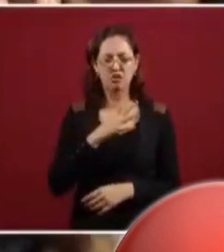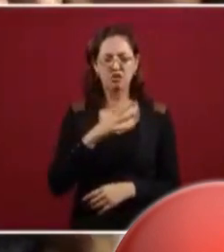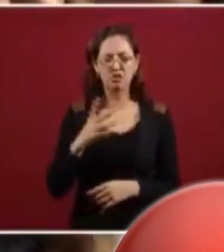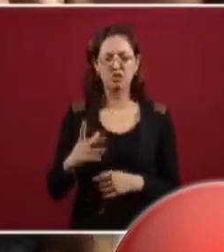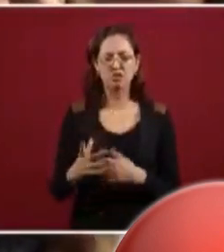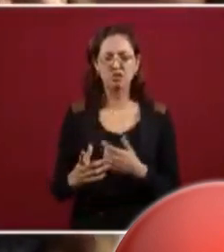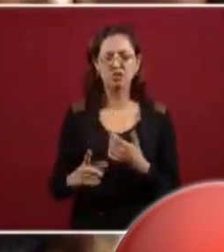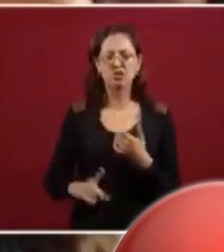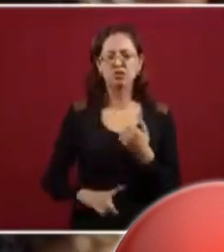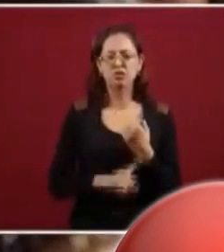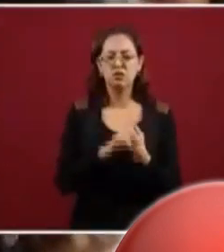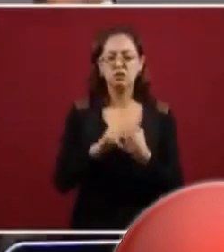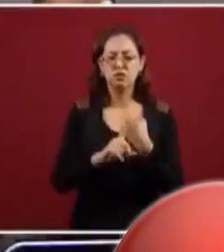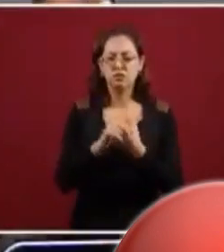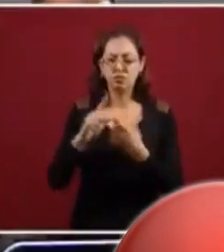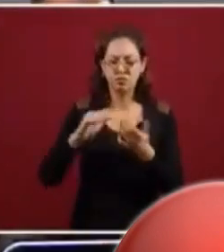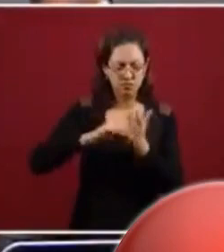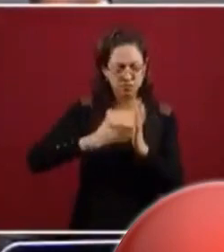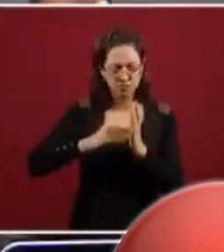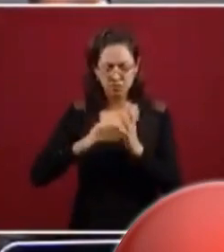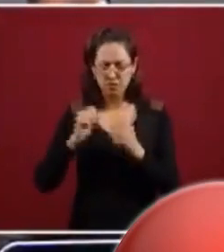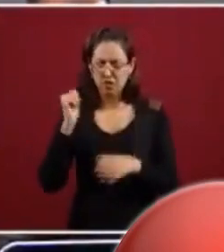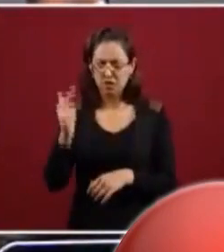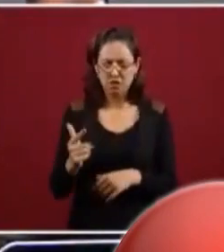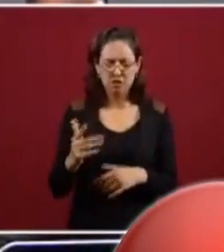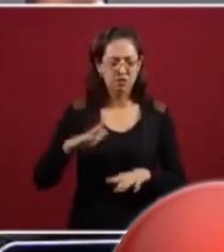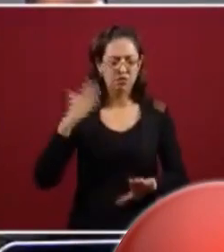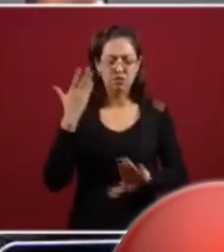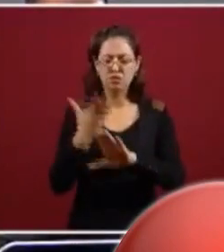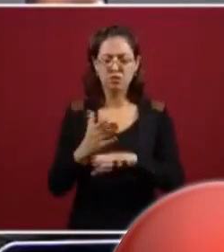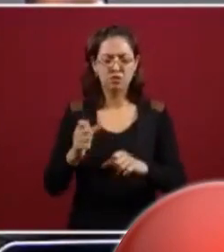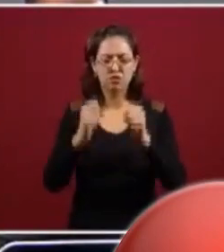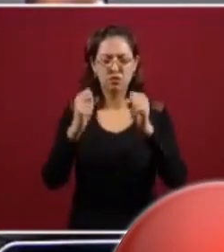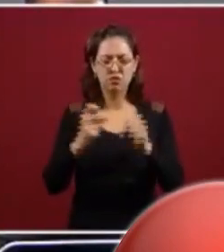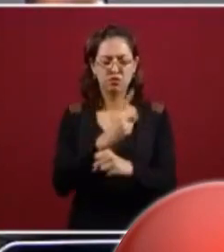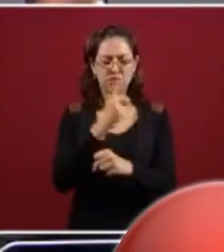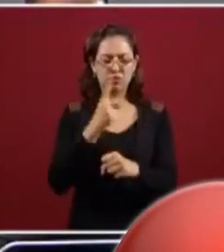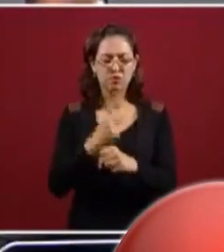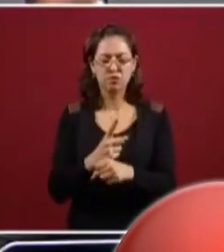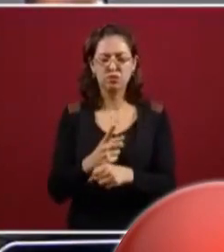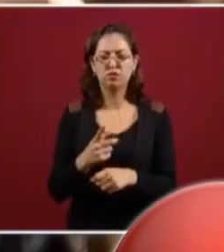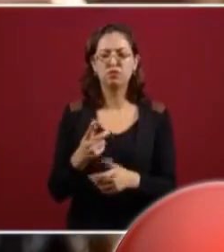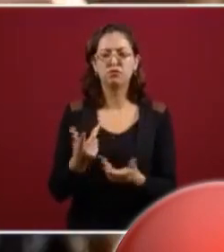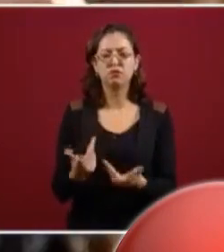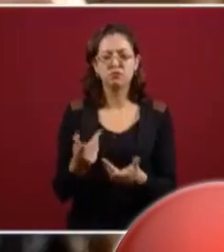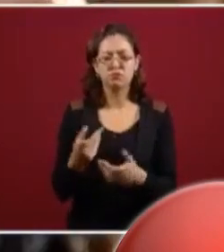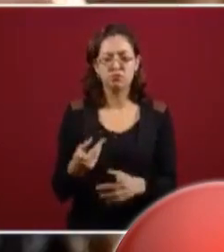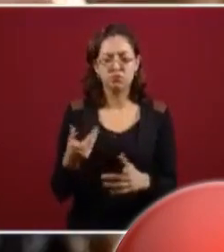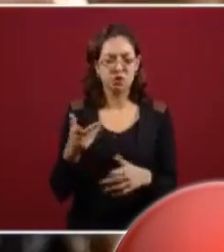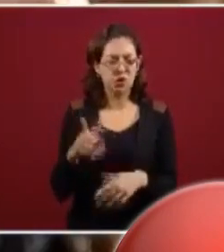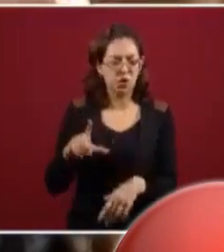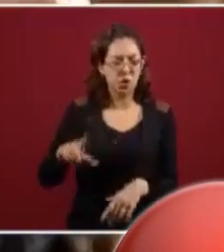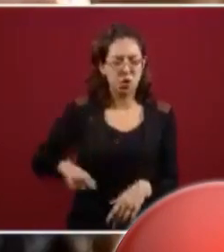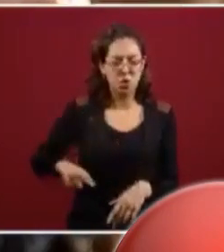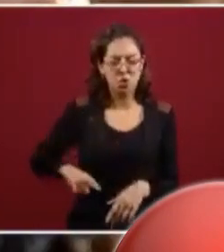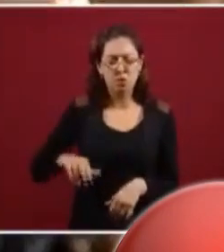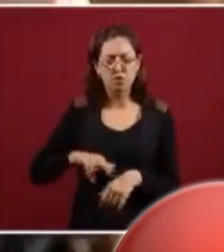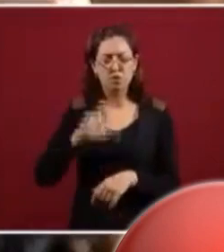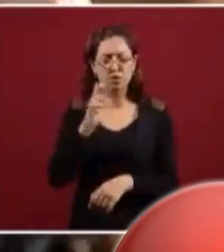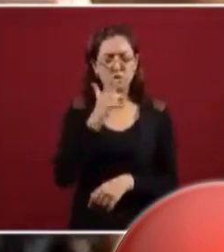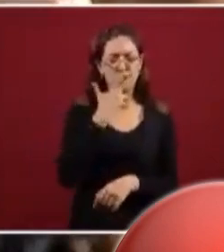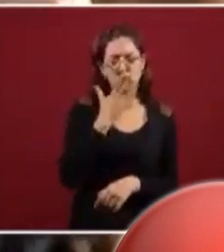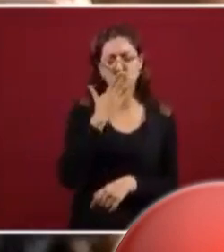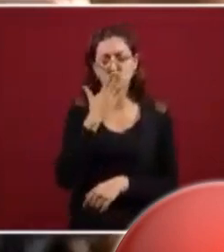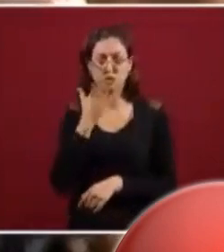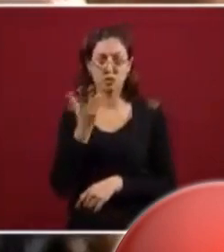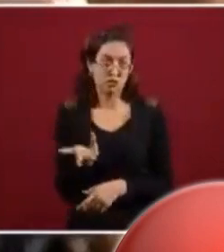política de la estrategia contra la inseguridad del gobierno federal por parte de, concretamente, los gobernadores de Chihuahua